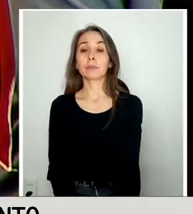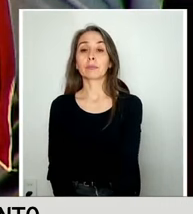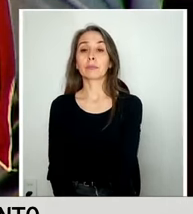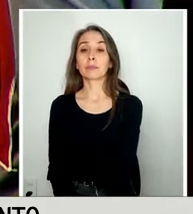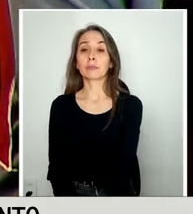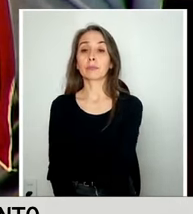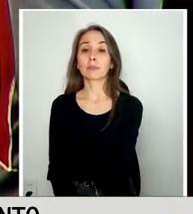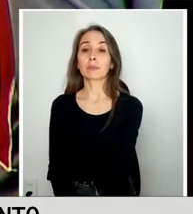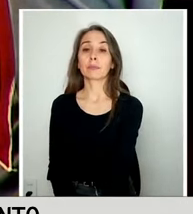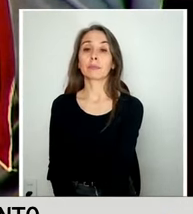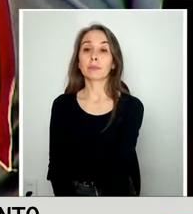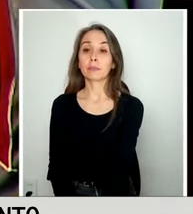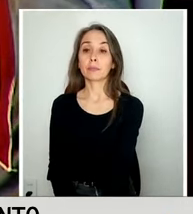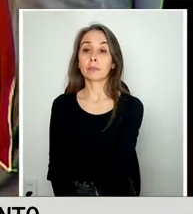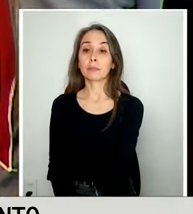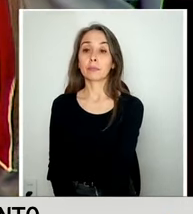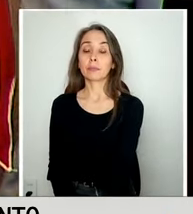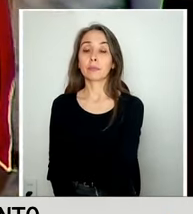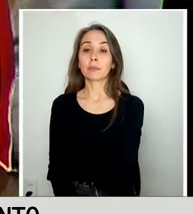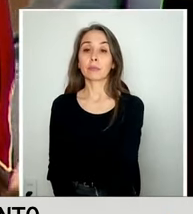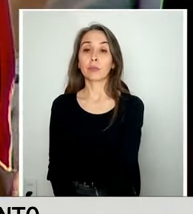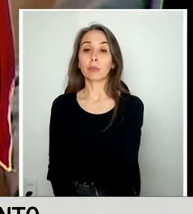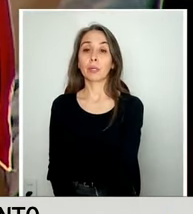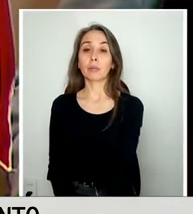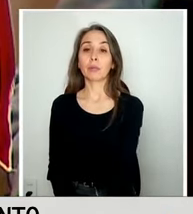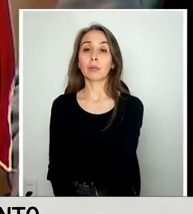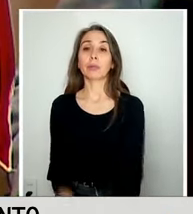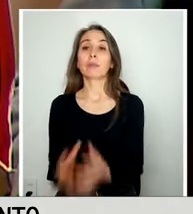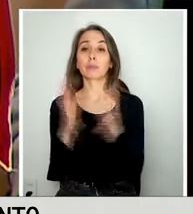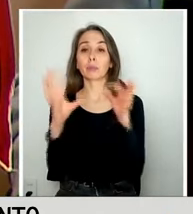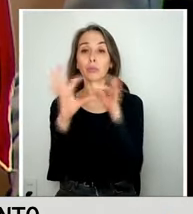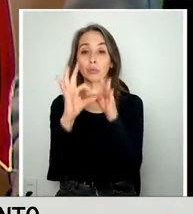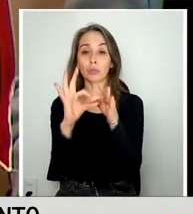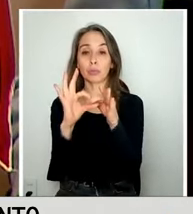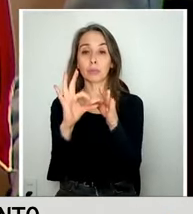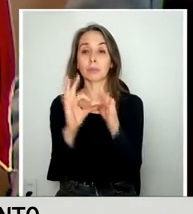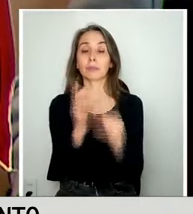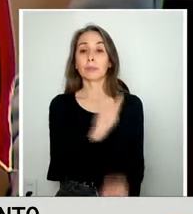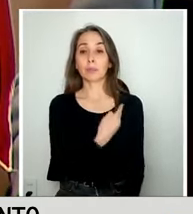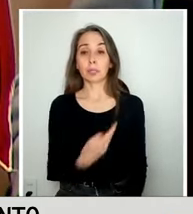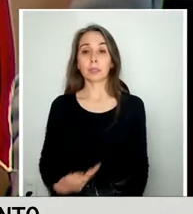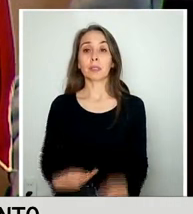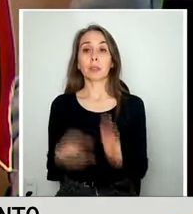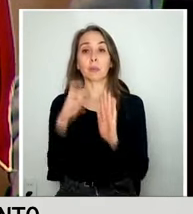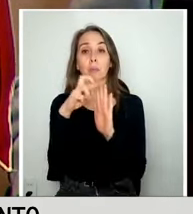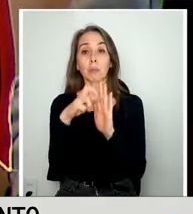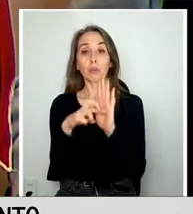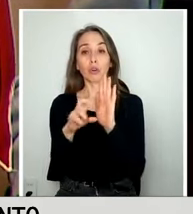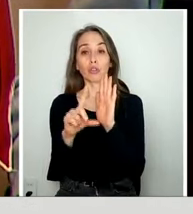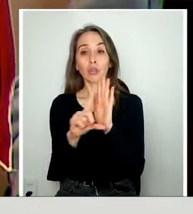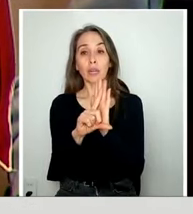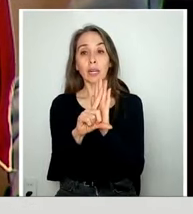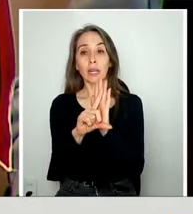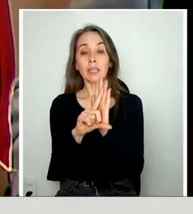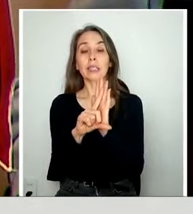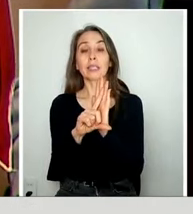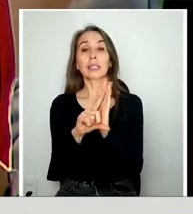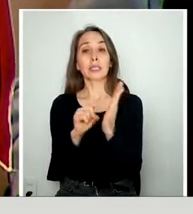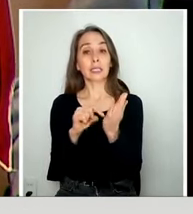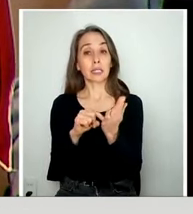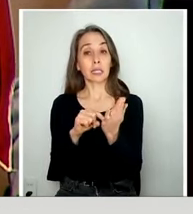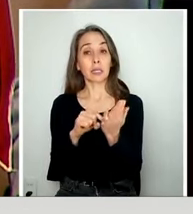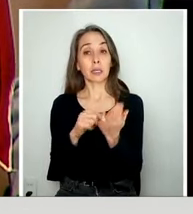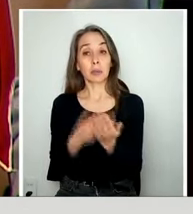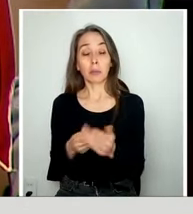Muchas gracias señor presidente en el marco del proyecto de ley que se está proponiendo me parece de absoluta